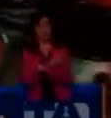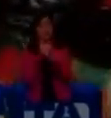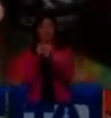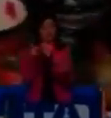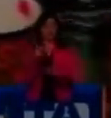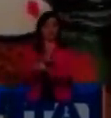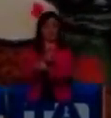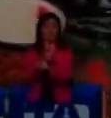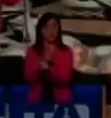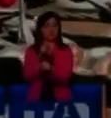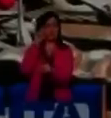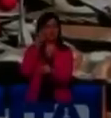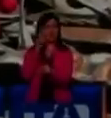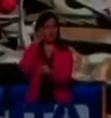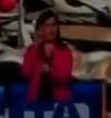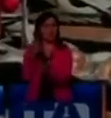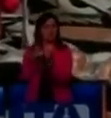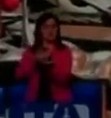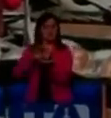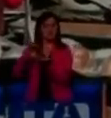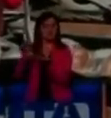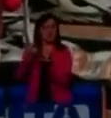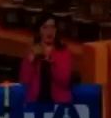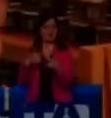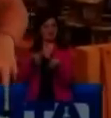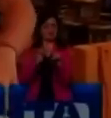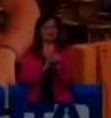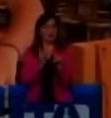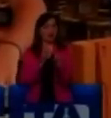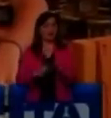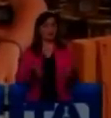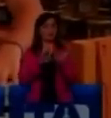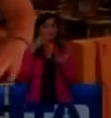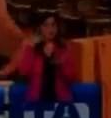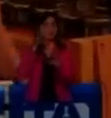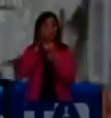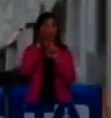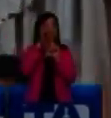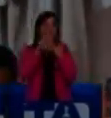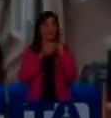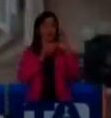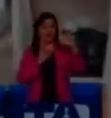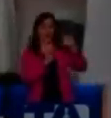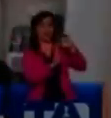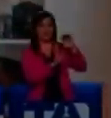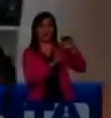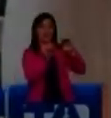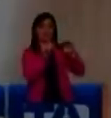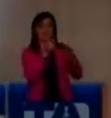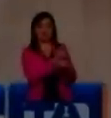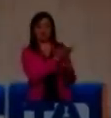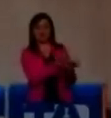de productos y recuerdos alusivos a esta fecha especial. En Cumbayá fue todo un éxito el Gran Bazar por